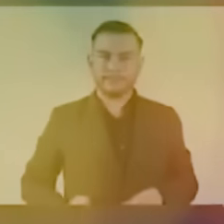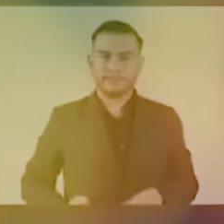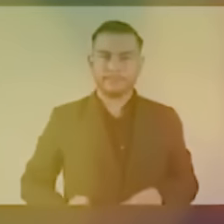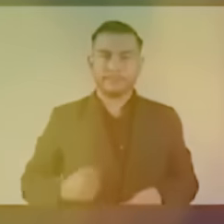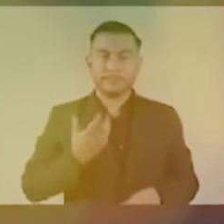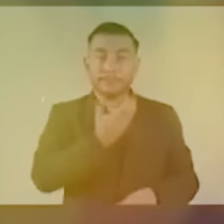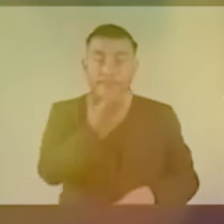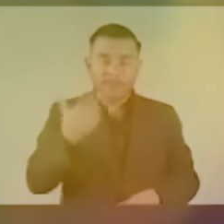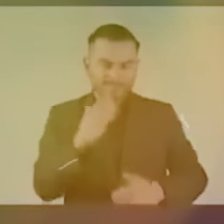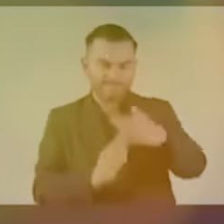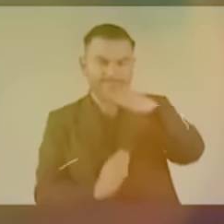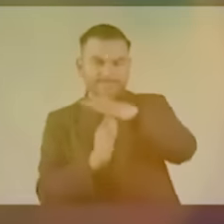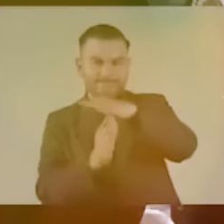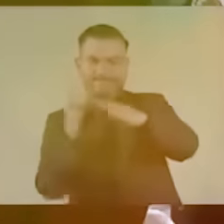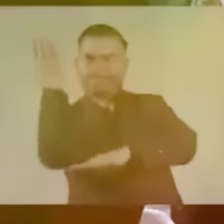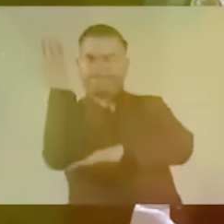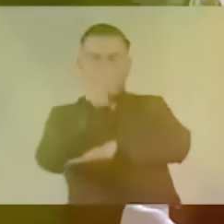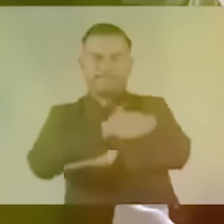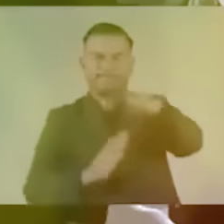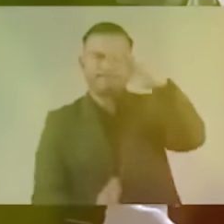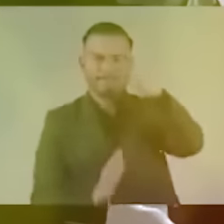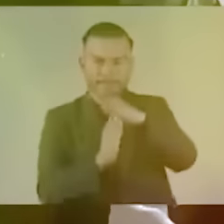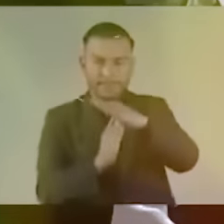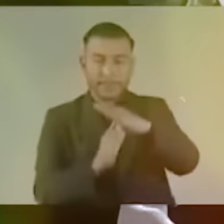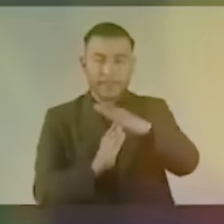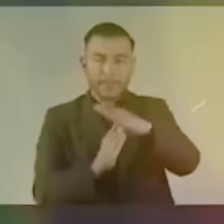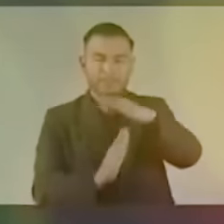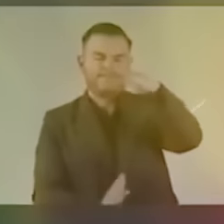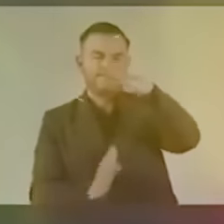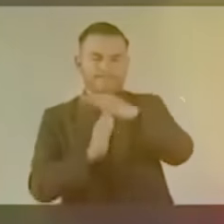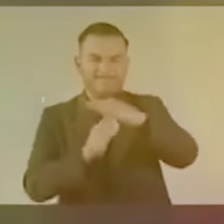contra todo obstáculo, contra todo enemigo,